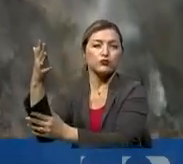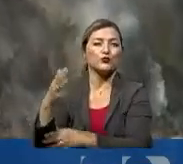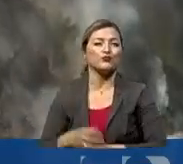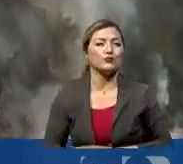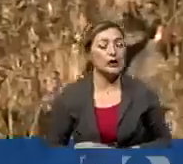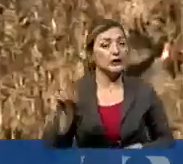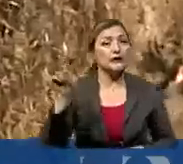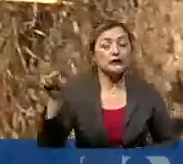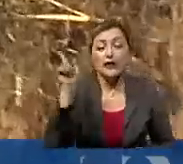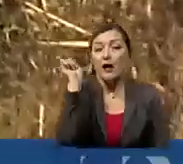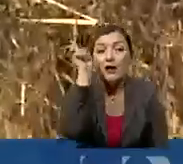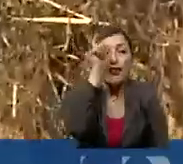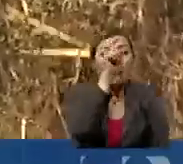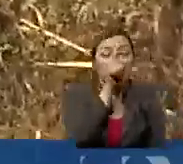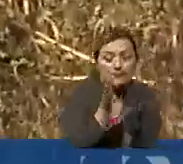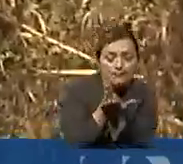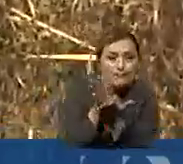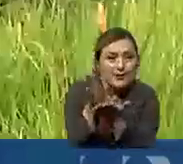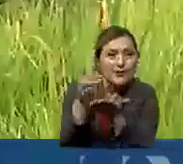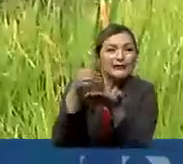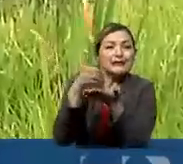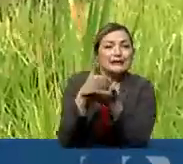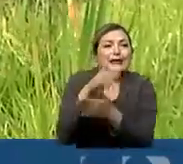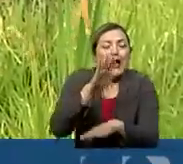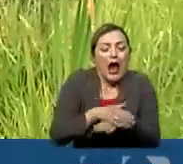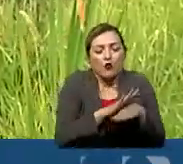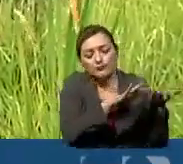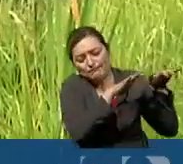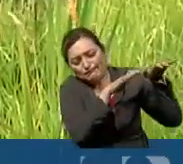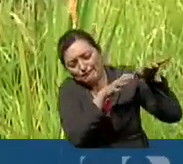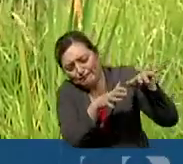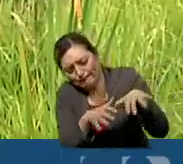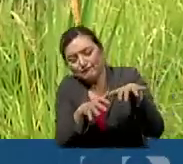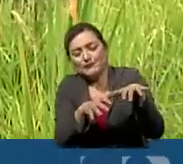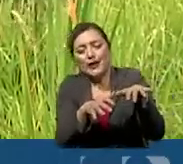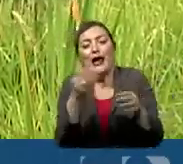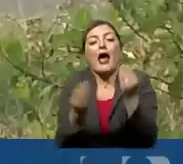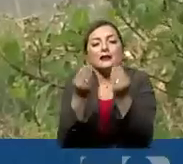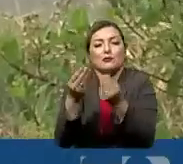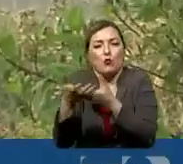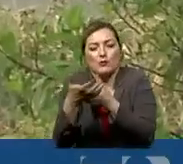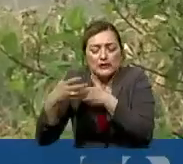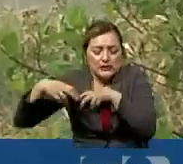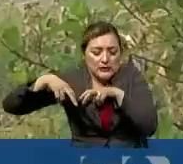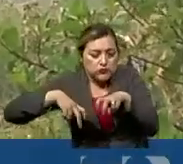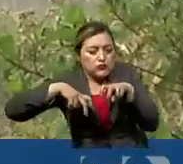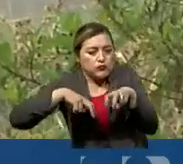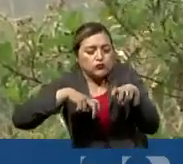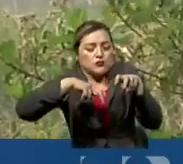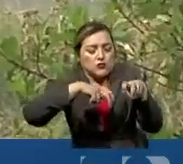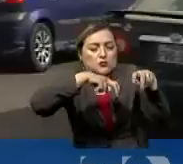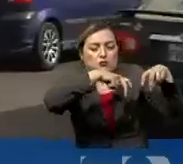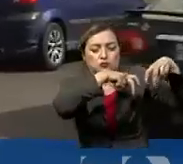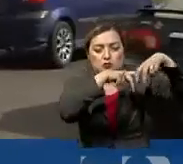Como el sitio era complicado de acceder al ubicarse en una pendiente, los bomberos se dirigieron a la parte superior del incendio para apagar desde arriba las